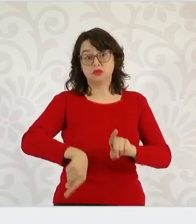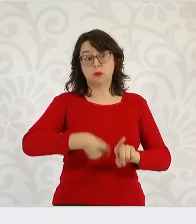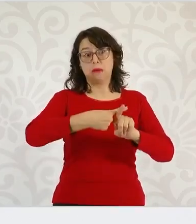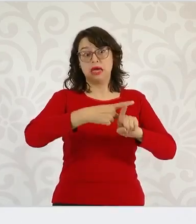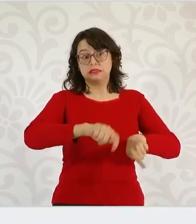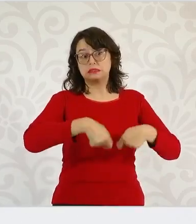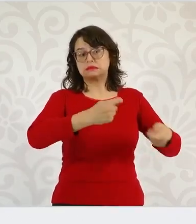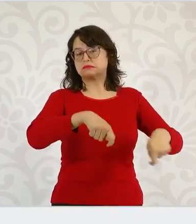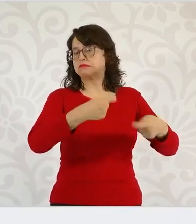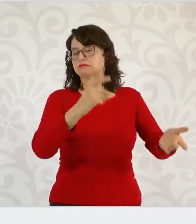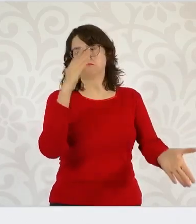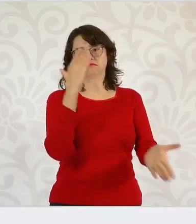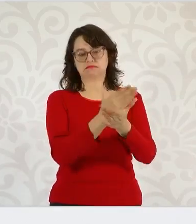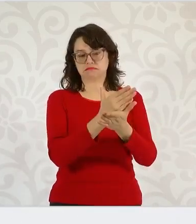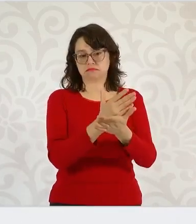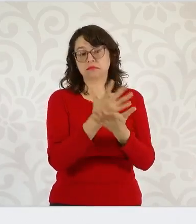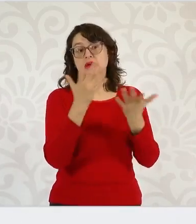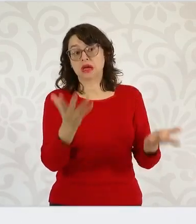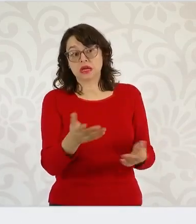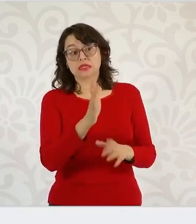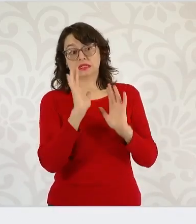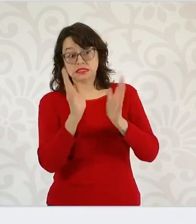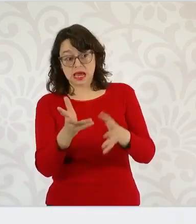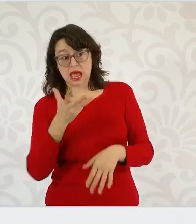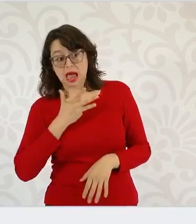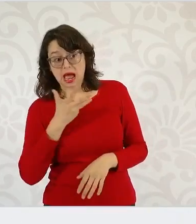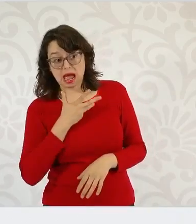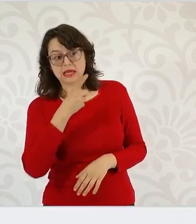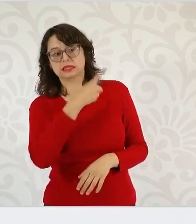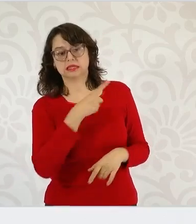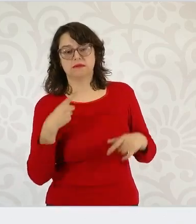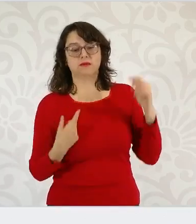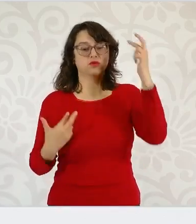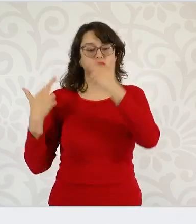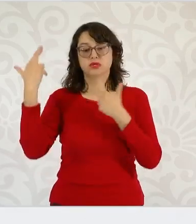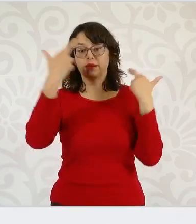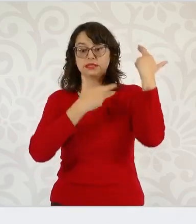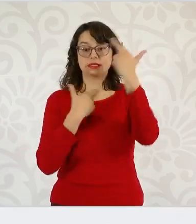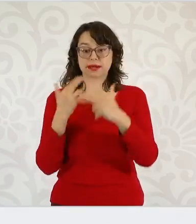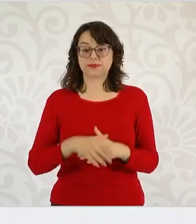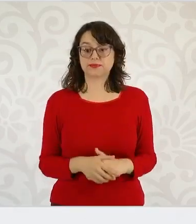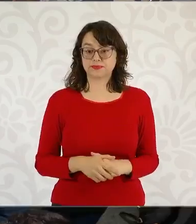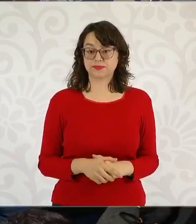se revisa su impacto ambiental para ver qué tanto pueden seguirse explotando.